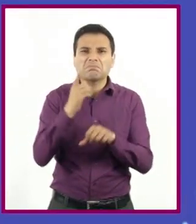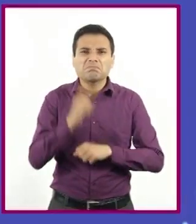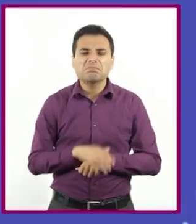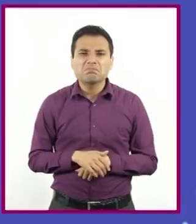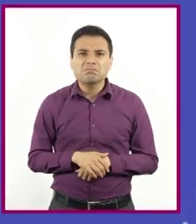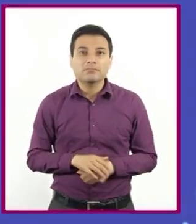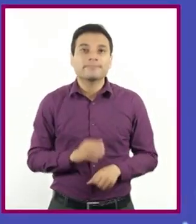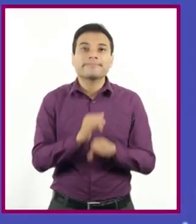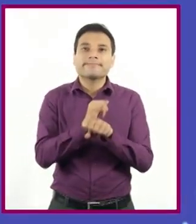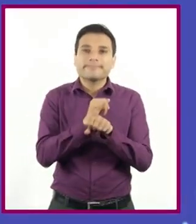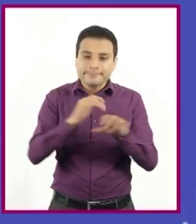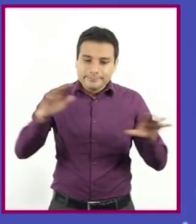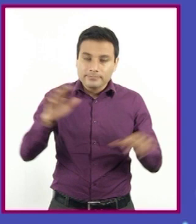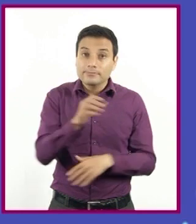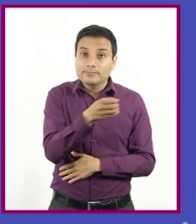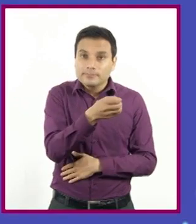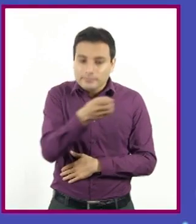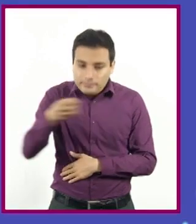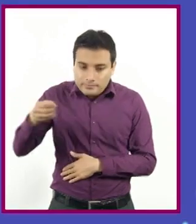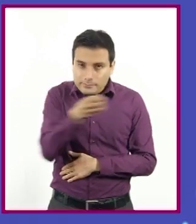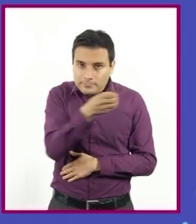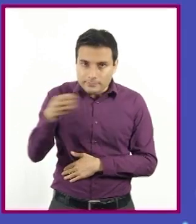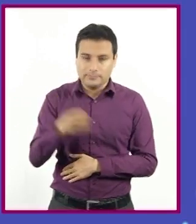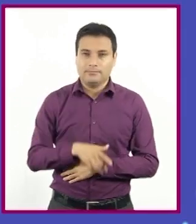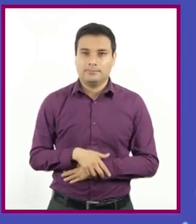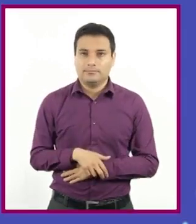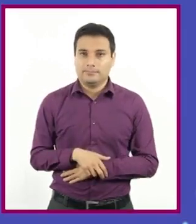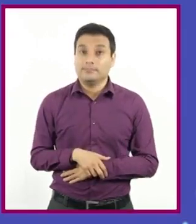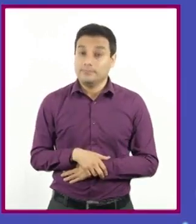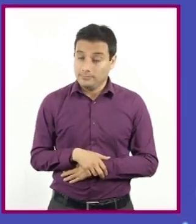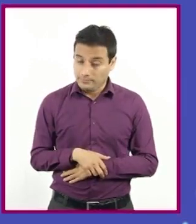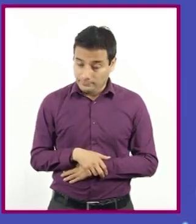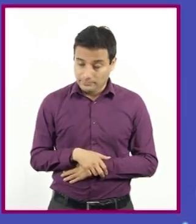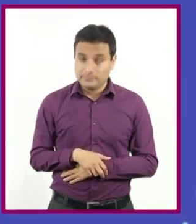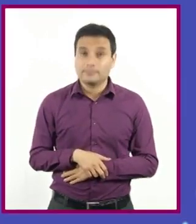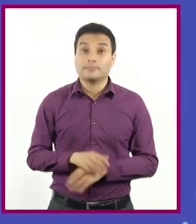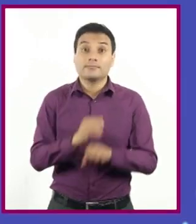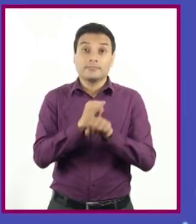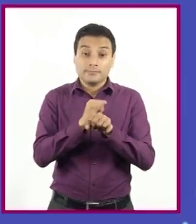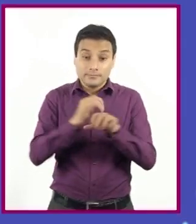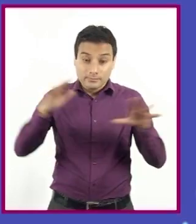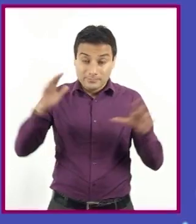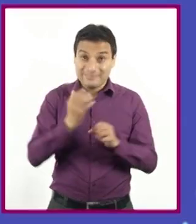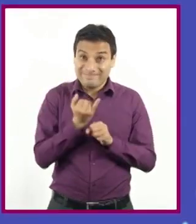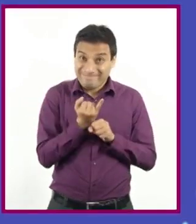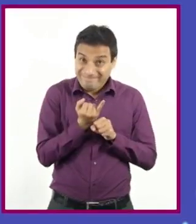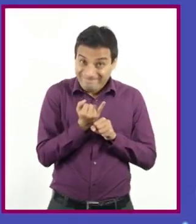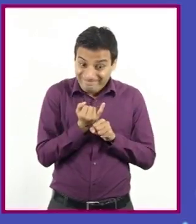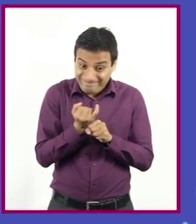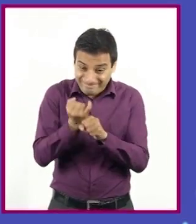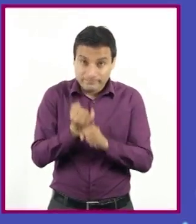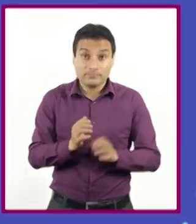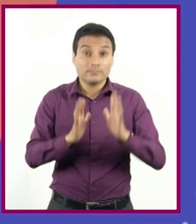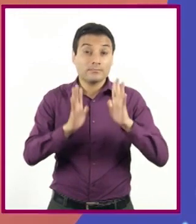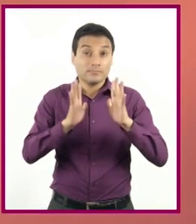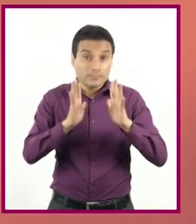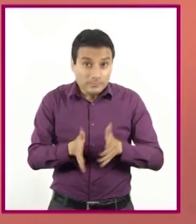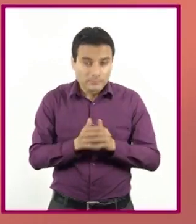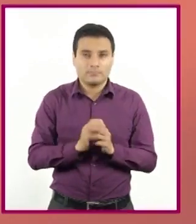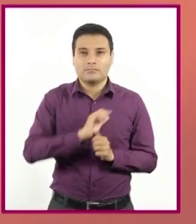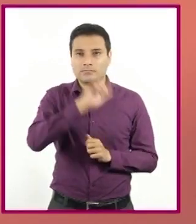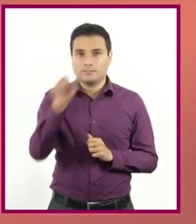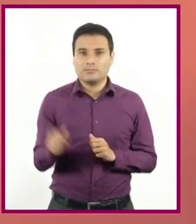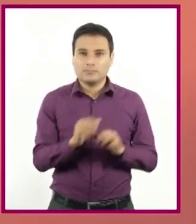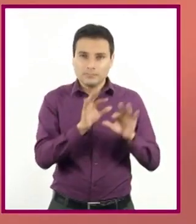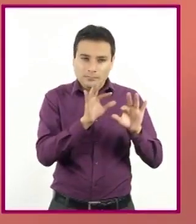organizar la información. Es decir, a partir de la información ya recabada, tenemos que hacer una selección